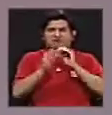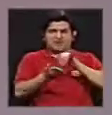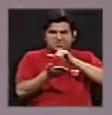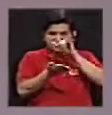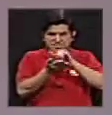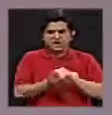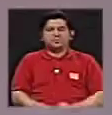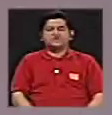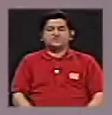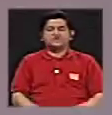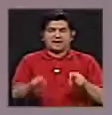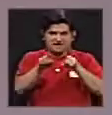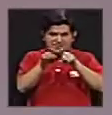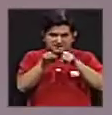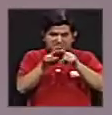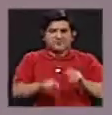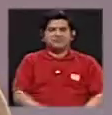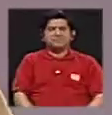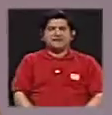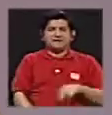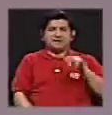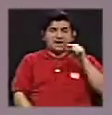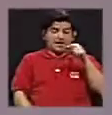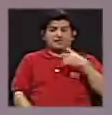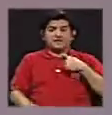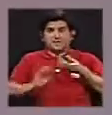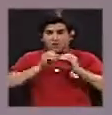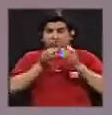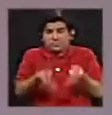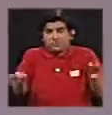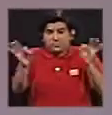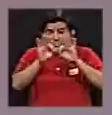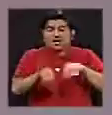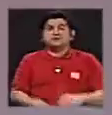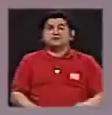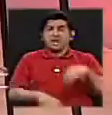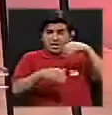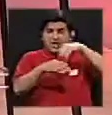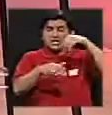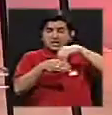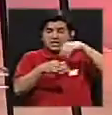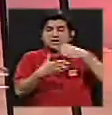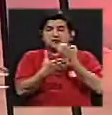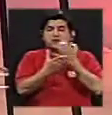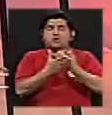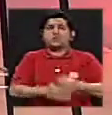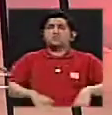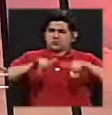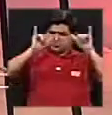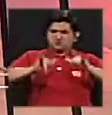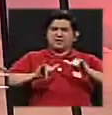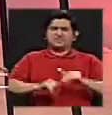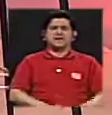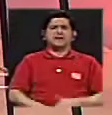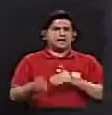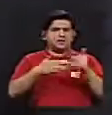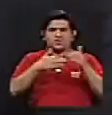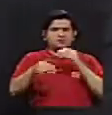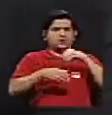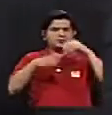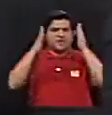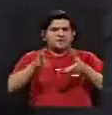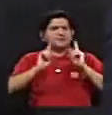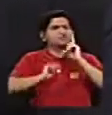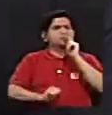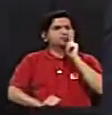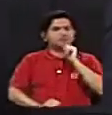mil. Entonces, eso asegura ingresos muy estables, muy permanentes, muy seguros para cualquier inversionista.